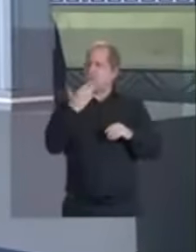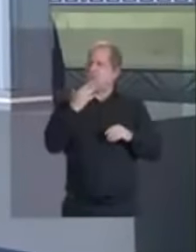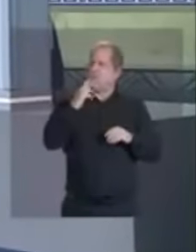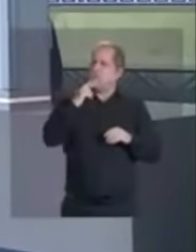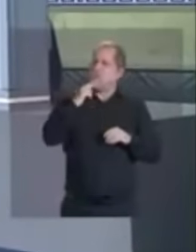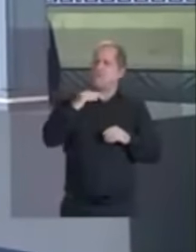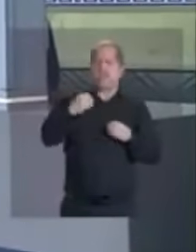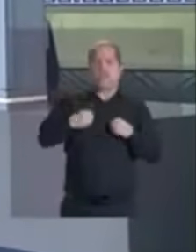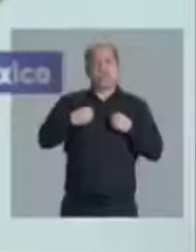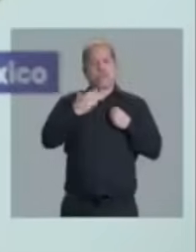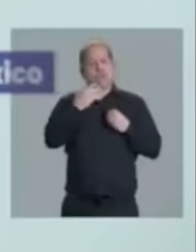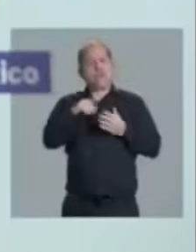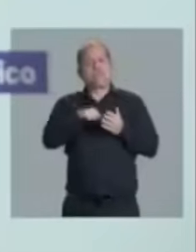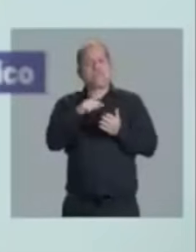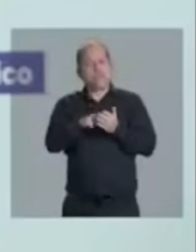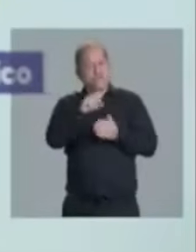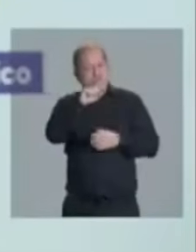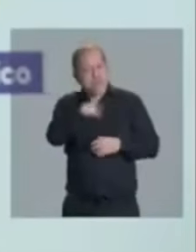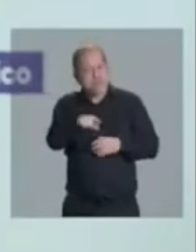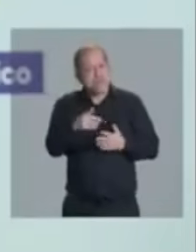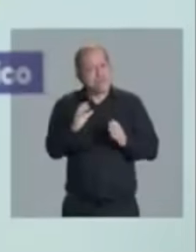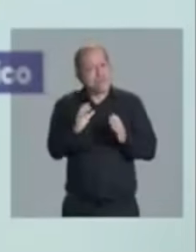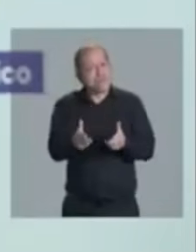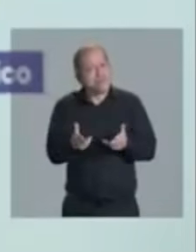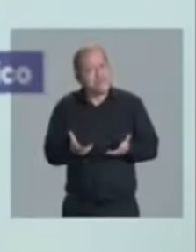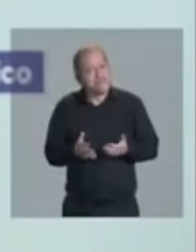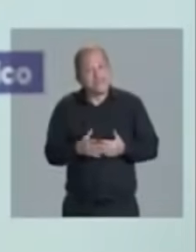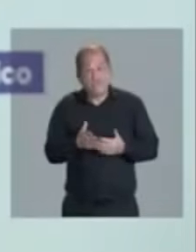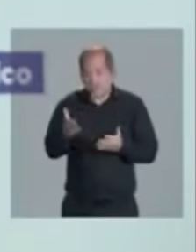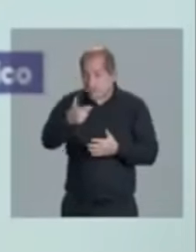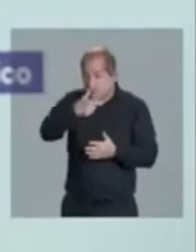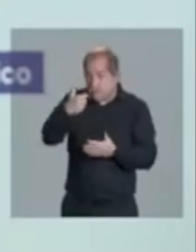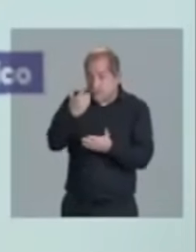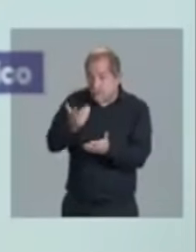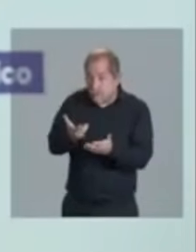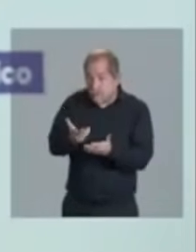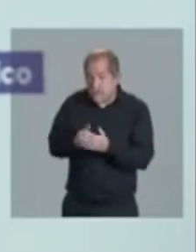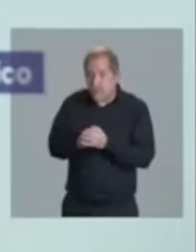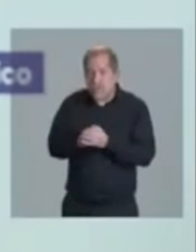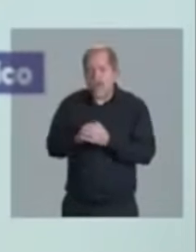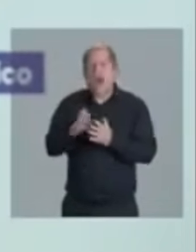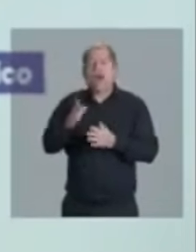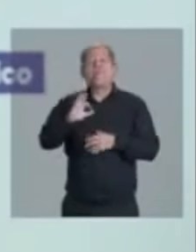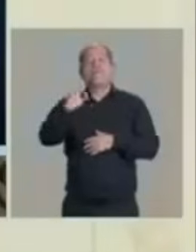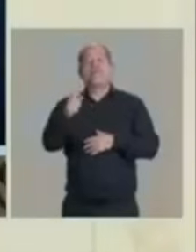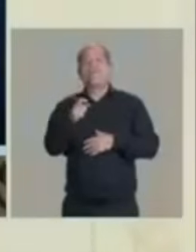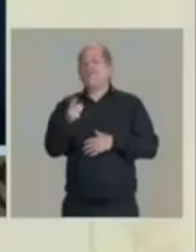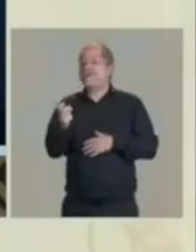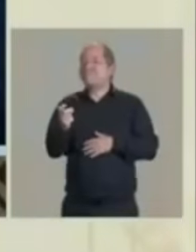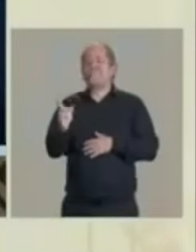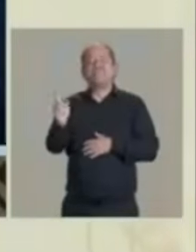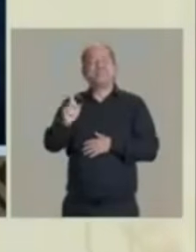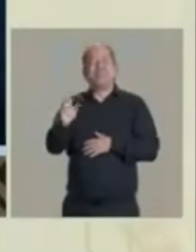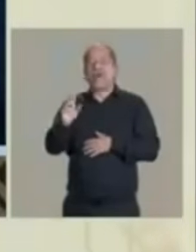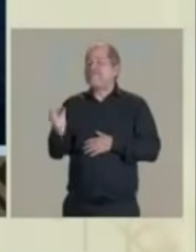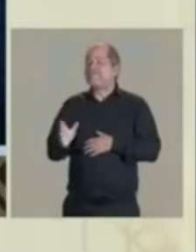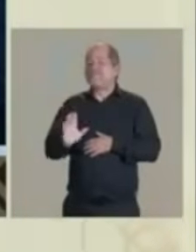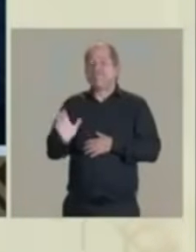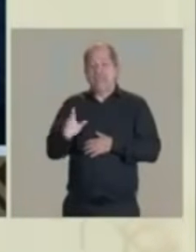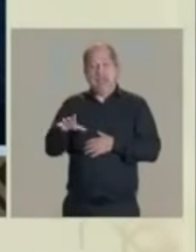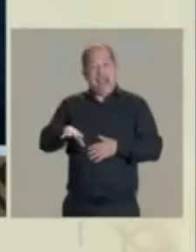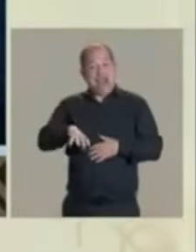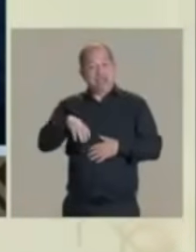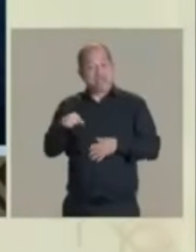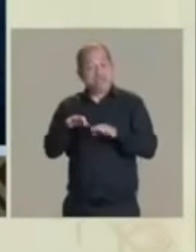segundos, candidato Maínez. Pero no lo hicieron porque Fox no hizo eso. Y si está en contra de la explotación, ¿está a favor o en contra de reducir la